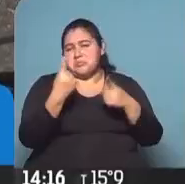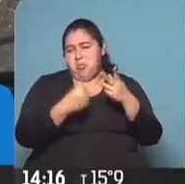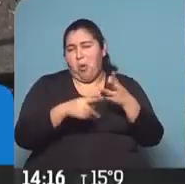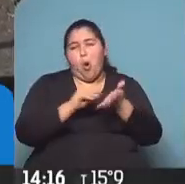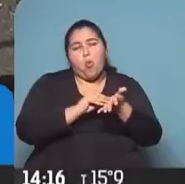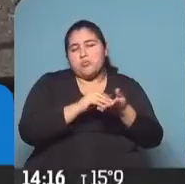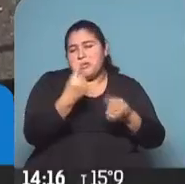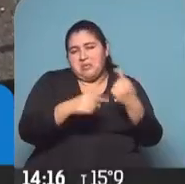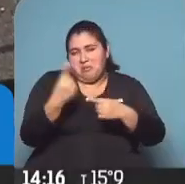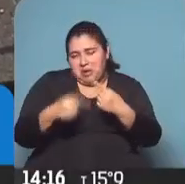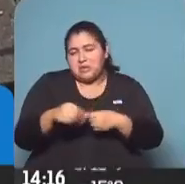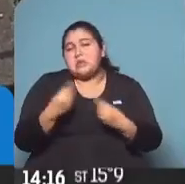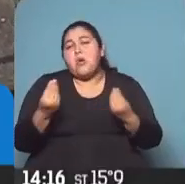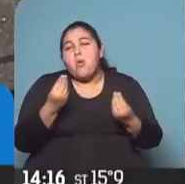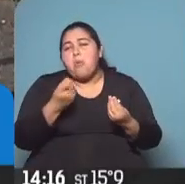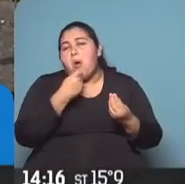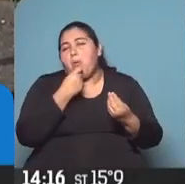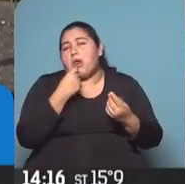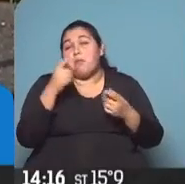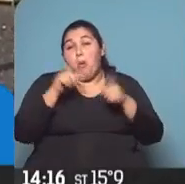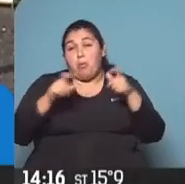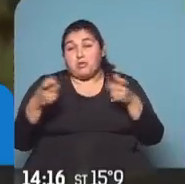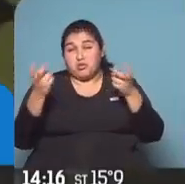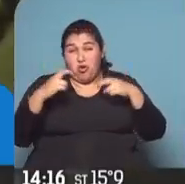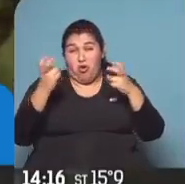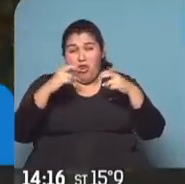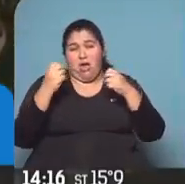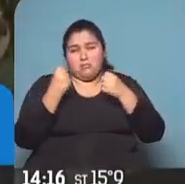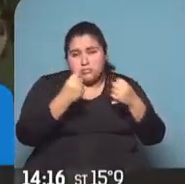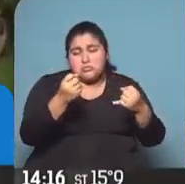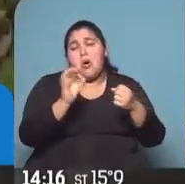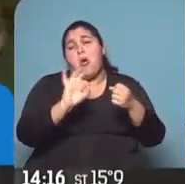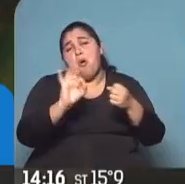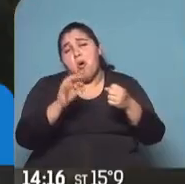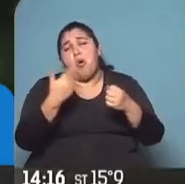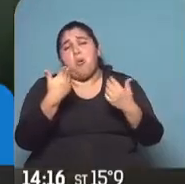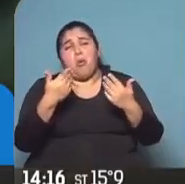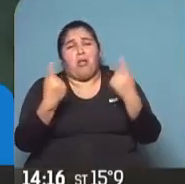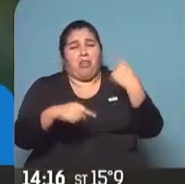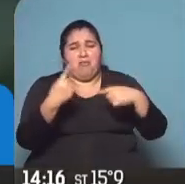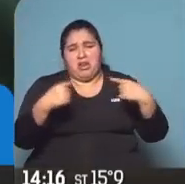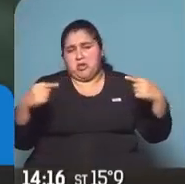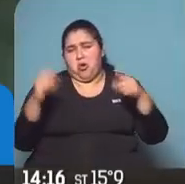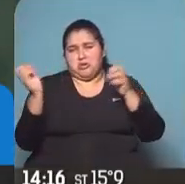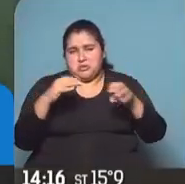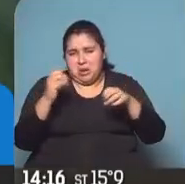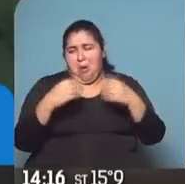volviéndose el empleado de transporte de personal y material